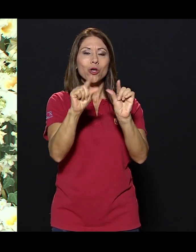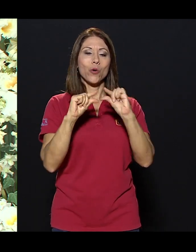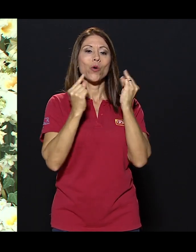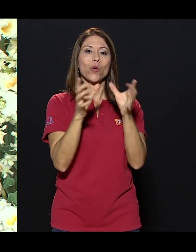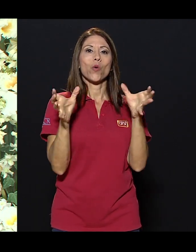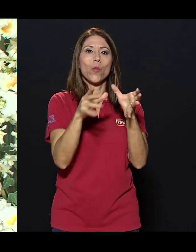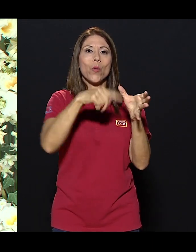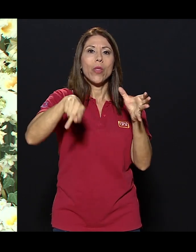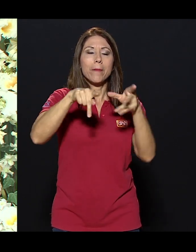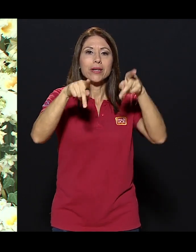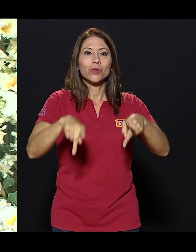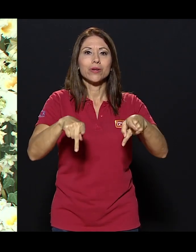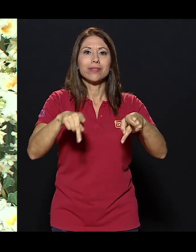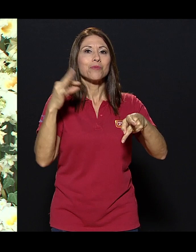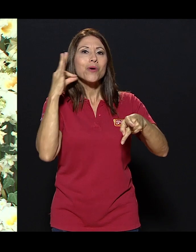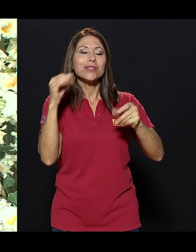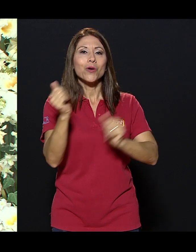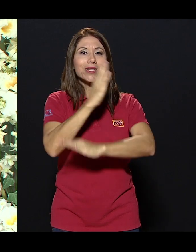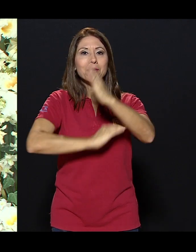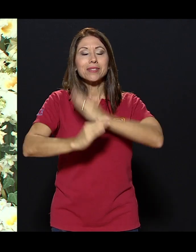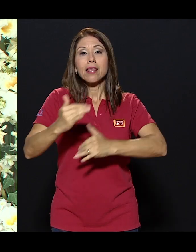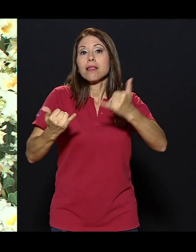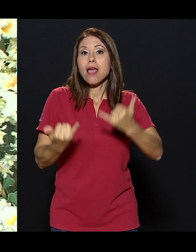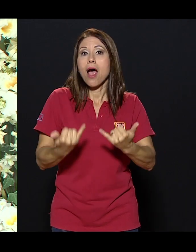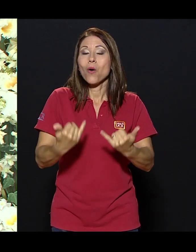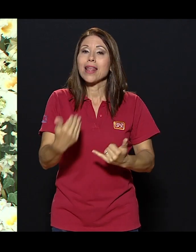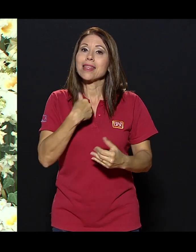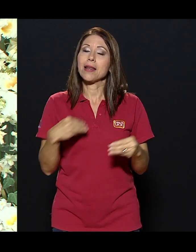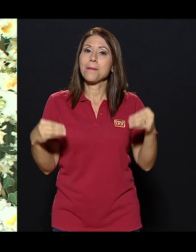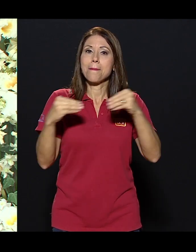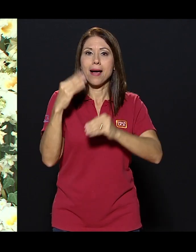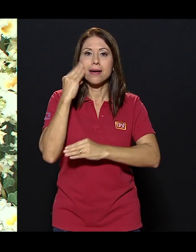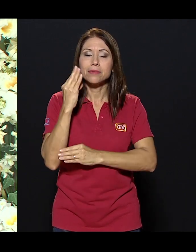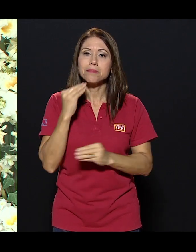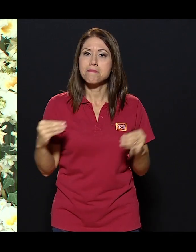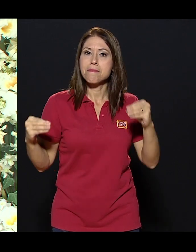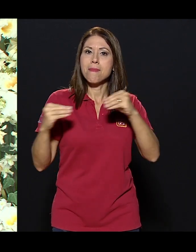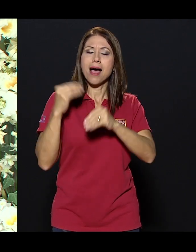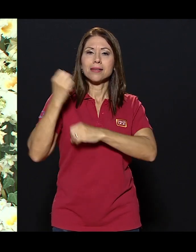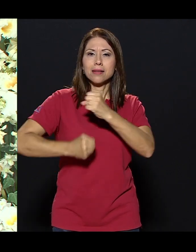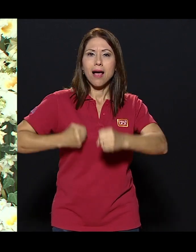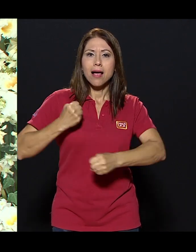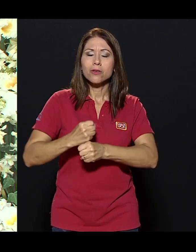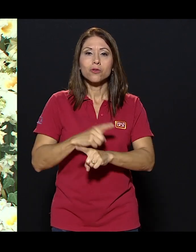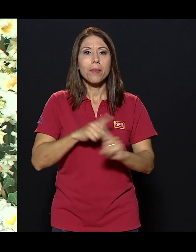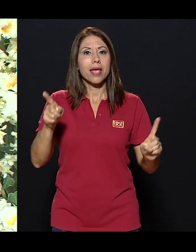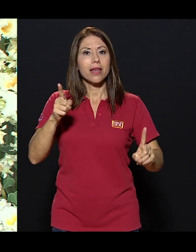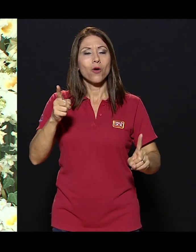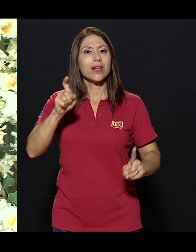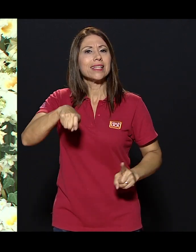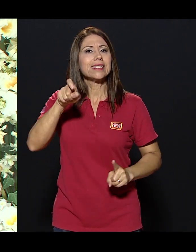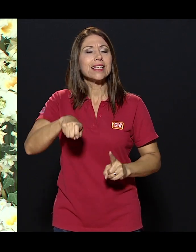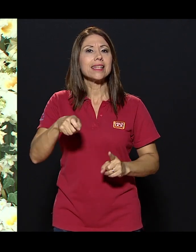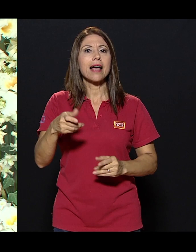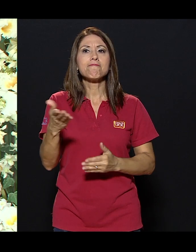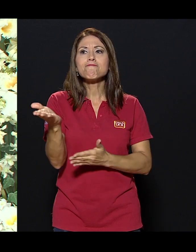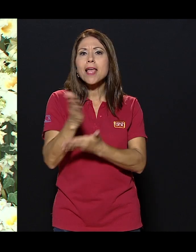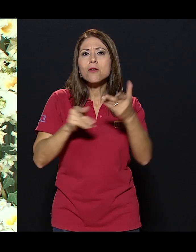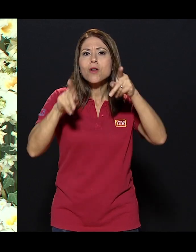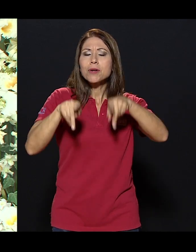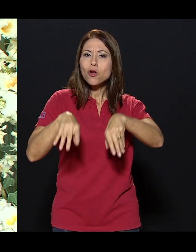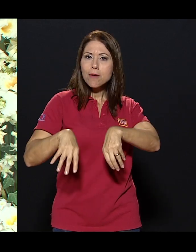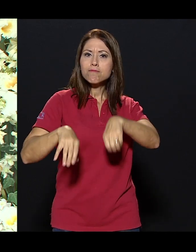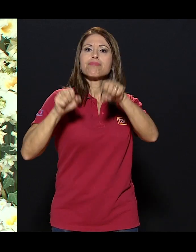derechos y por los derechos de un colectivo, que eran las mujeres con discapacidad, que ahora tienen mucho más experiencia, muchos más años,